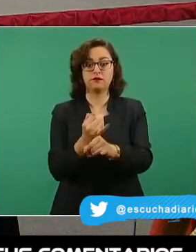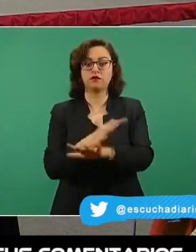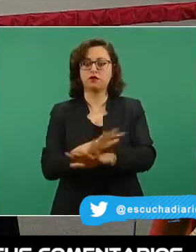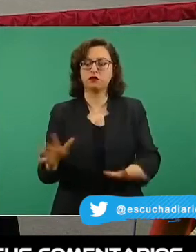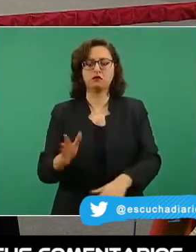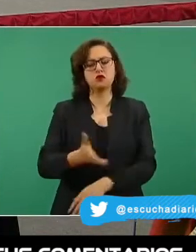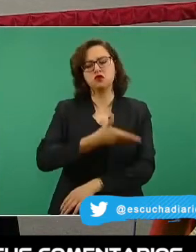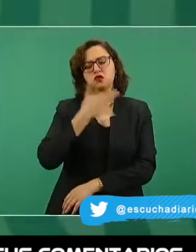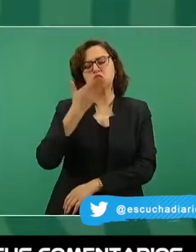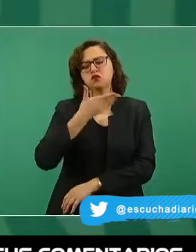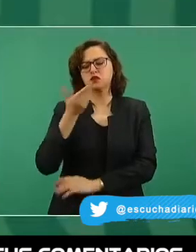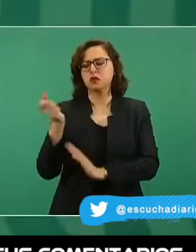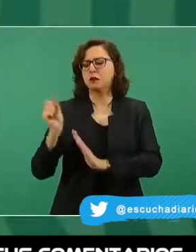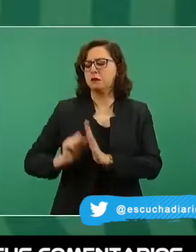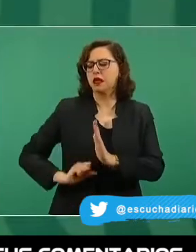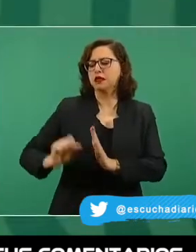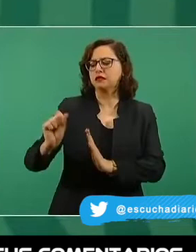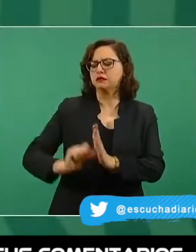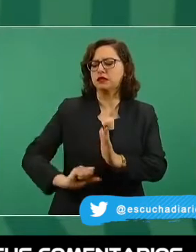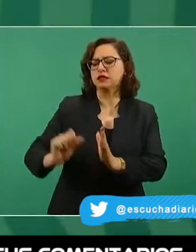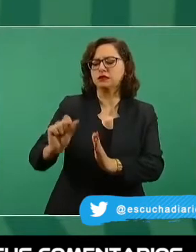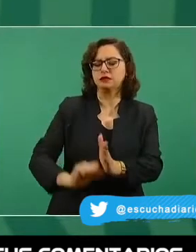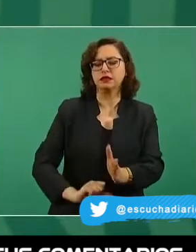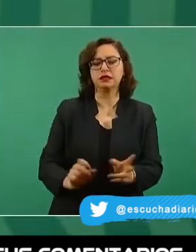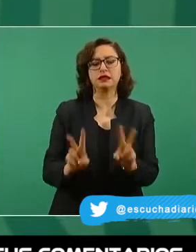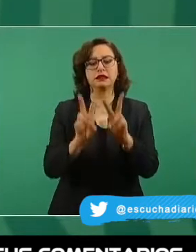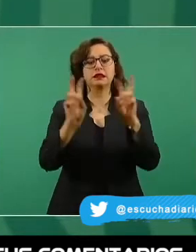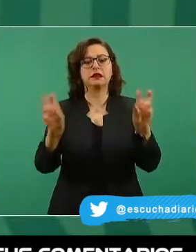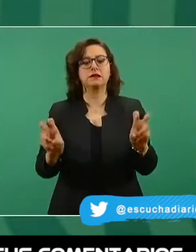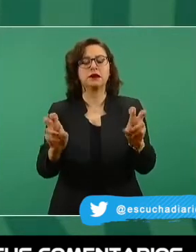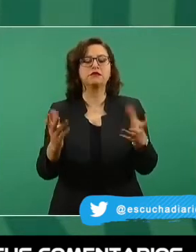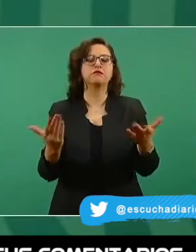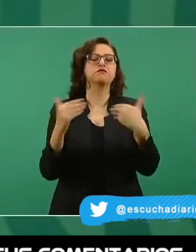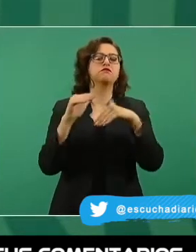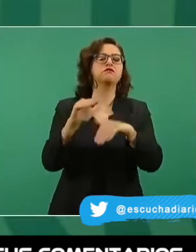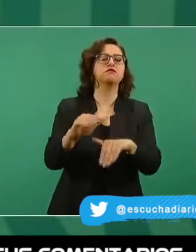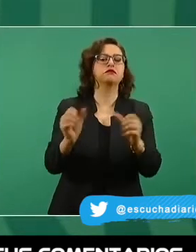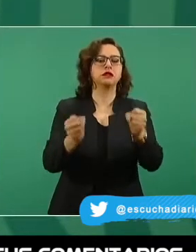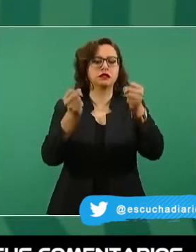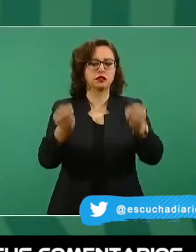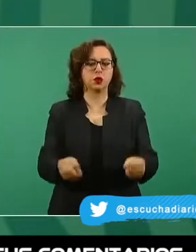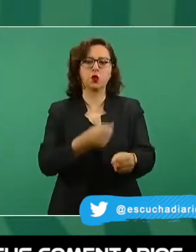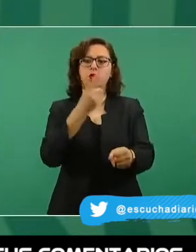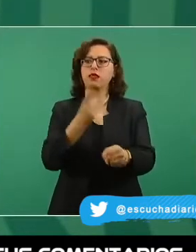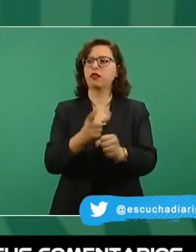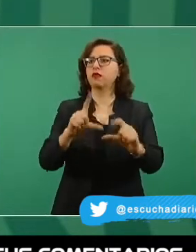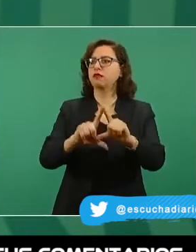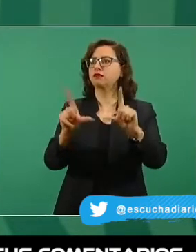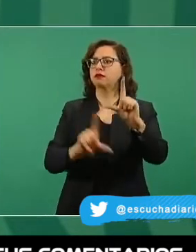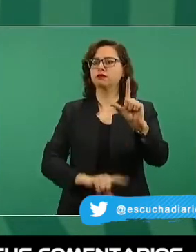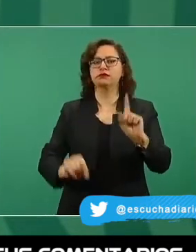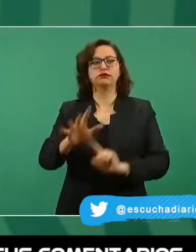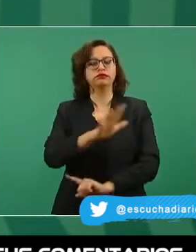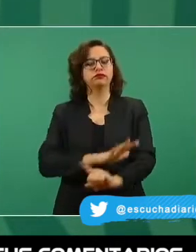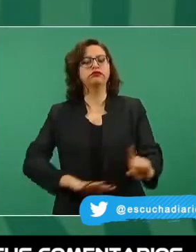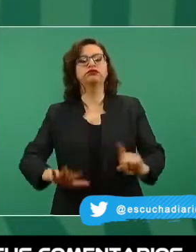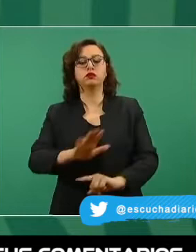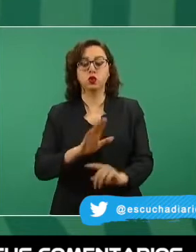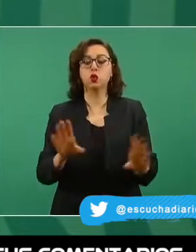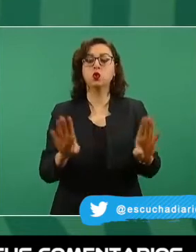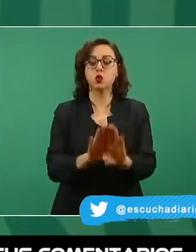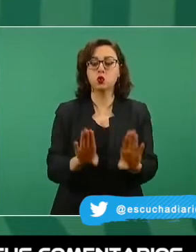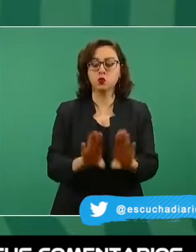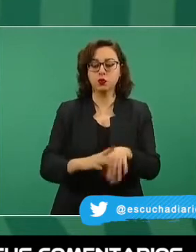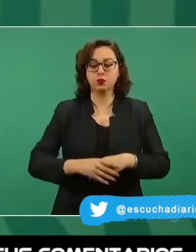no tienen justificación, ya que se ha aplicado puntualmente el subsidio. En relación al tema de la gasolina, se informa que Hidalgo